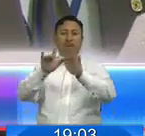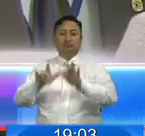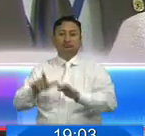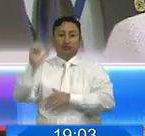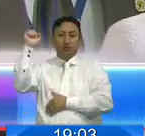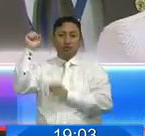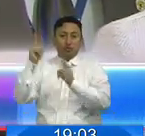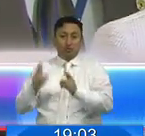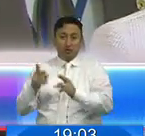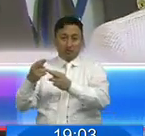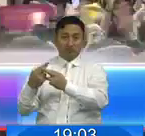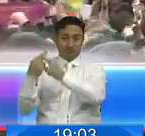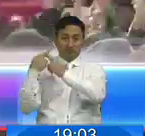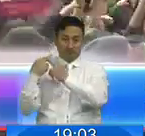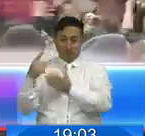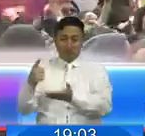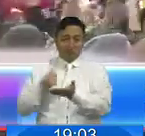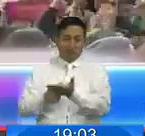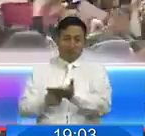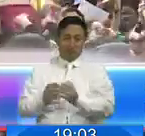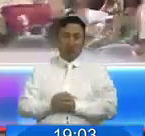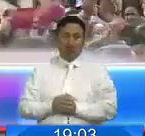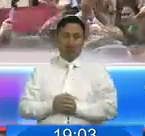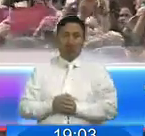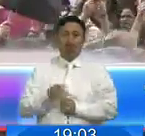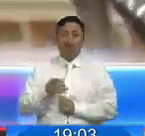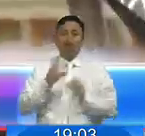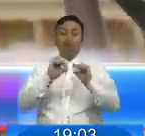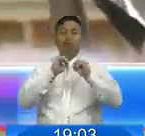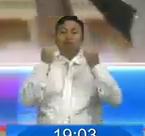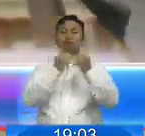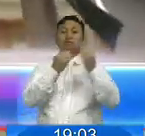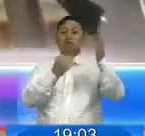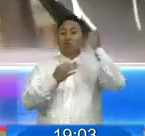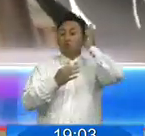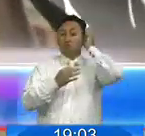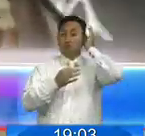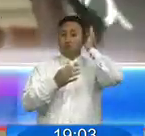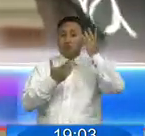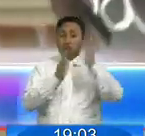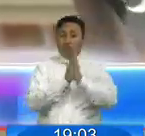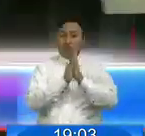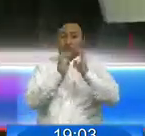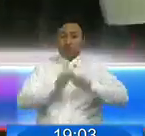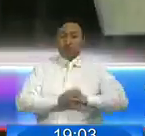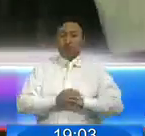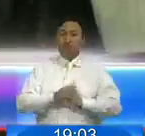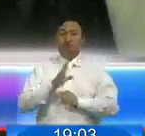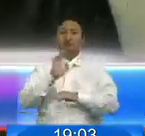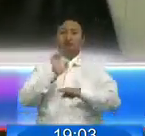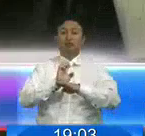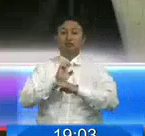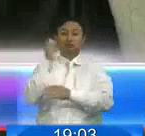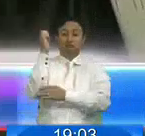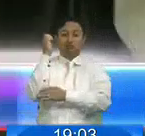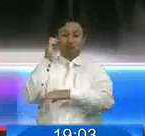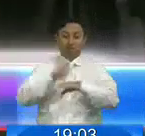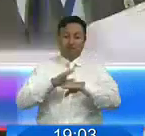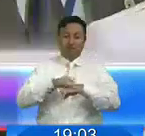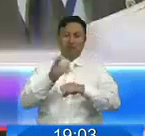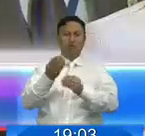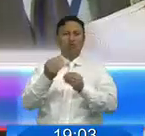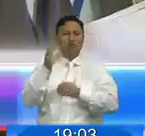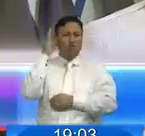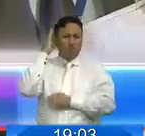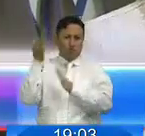Derechos Humanos en este momento entre manos. Ante los pedidos de organizaciones de mujeres que han solicitado declarar en emergencia al país tras los feminicidios registrados,